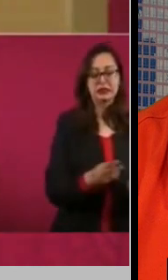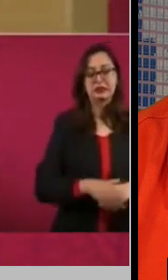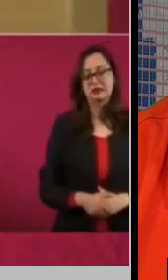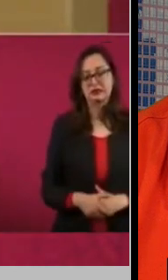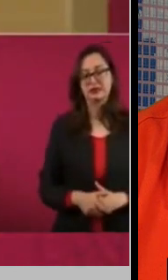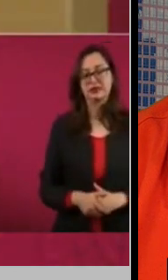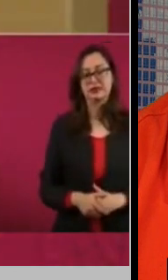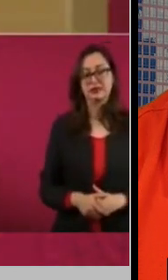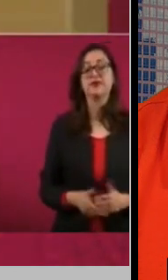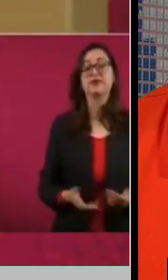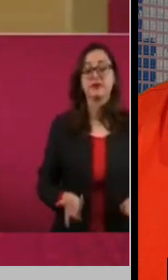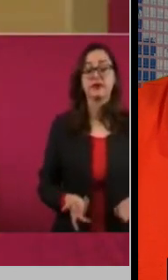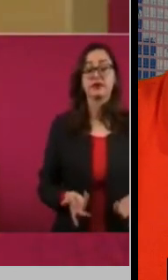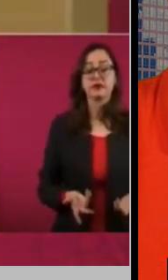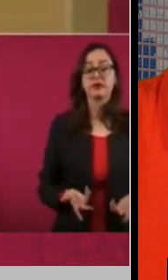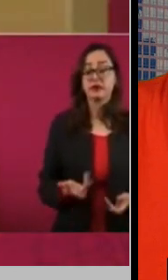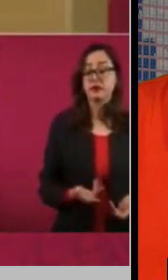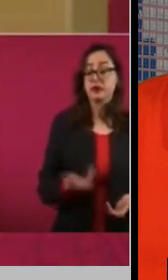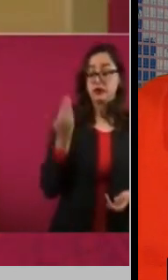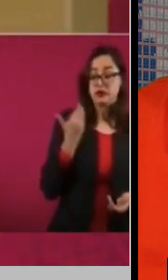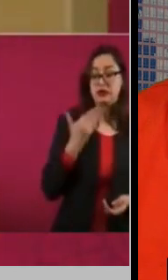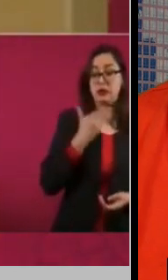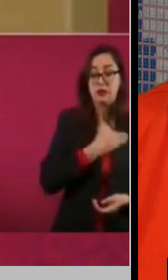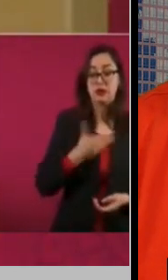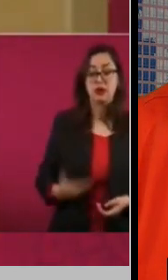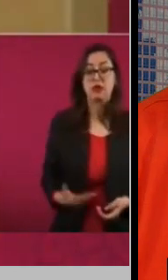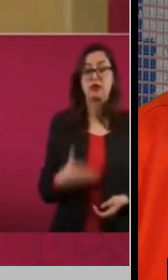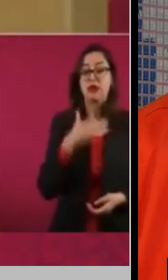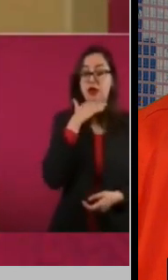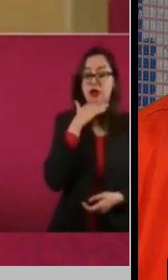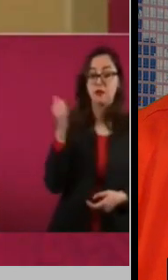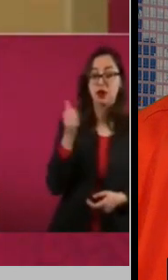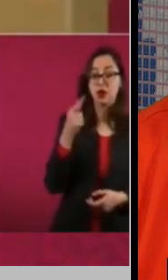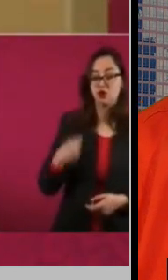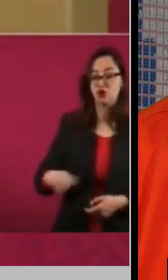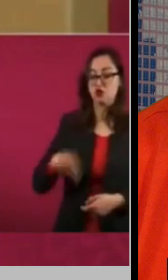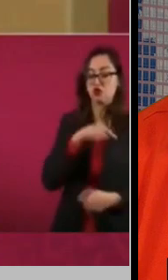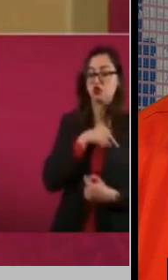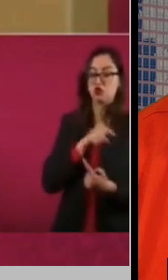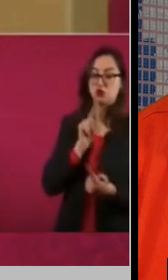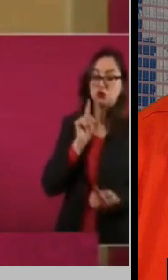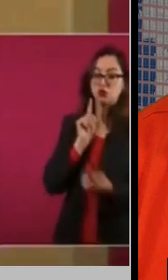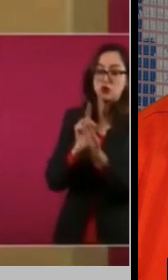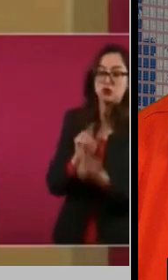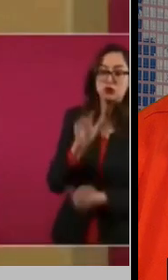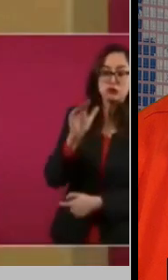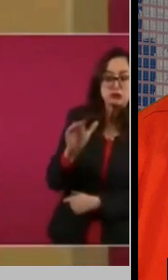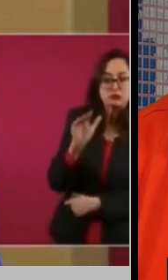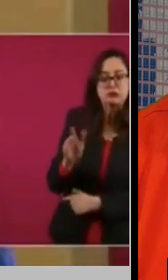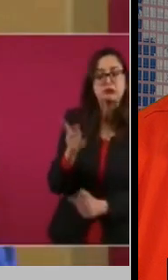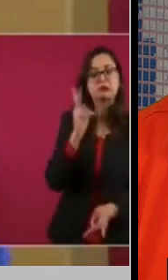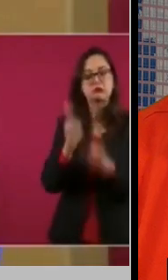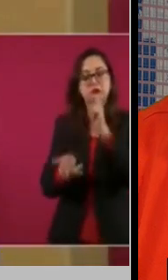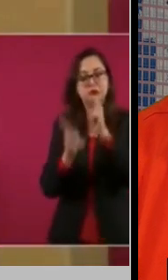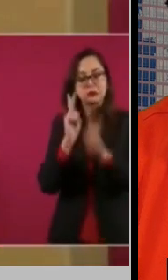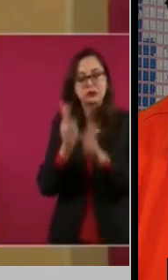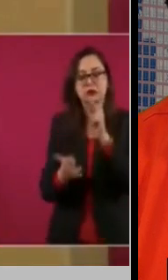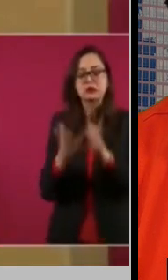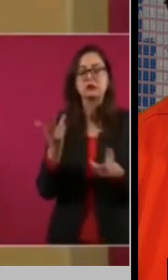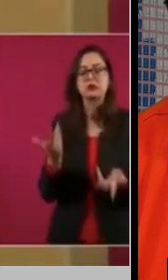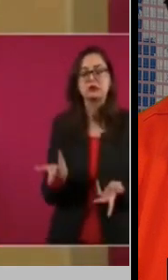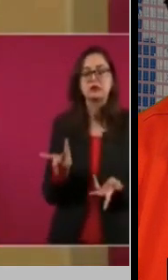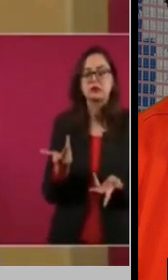Alemania, le planteamos que no por cuestiones comerciales, sino para